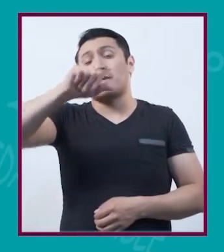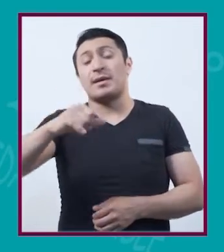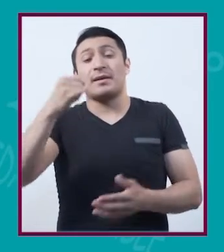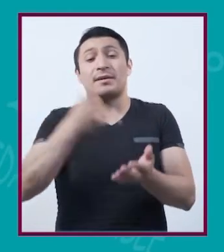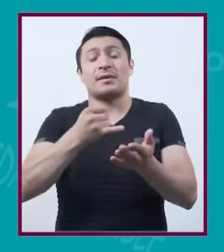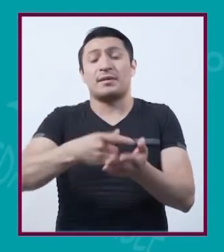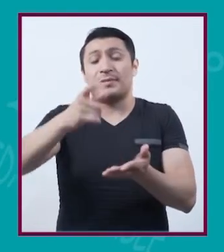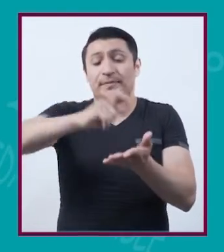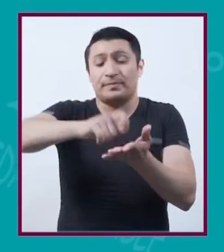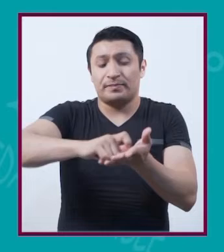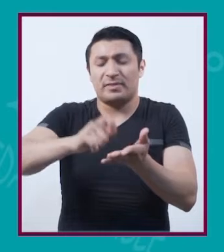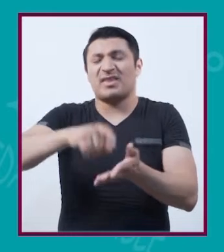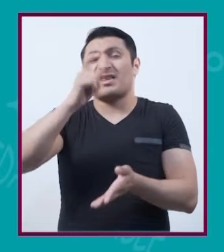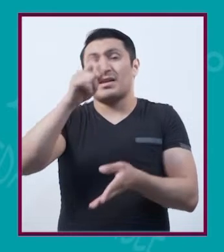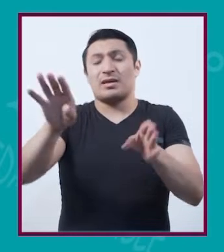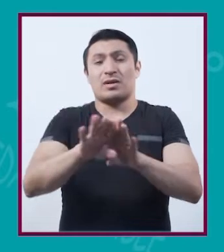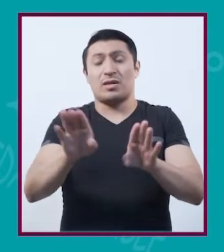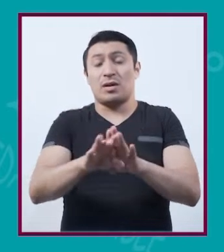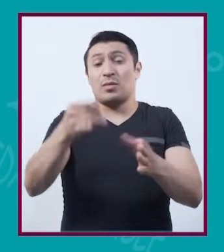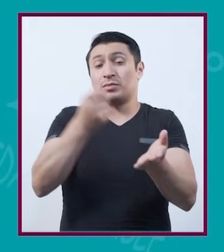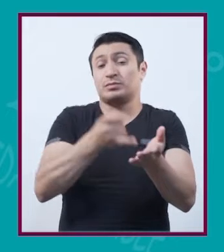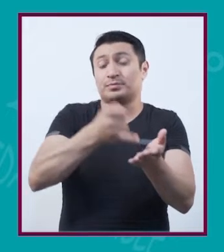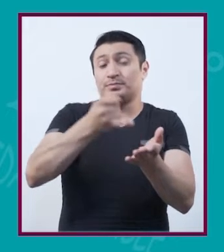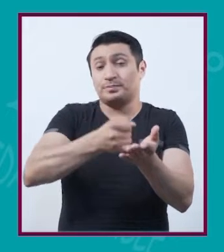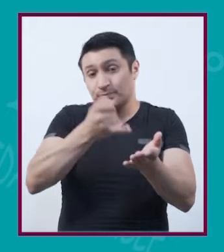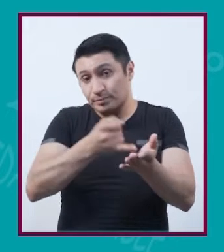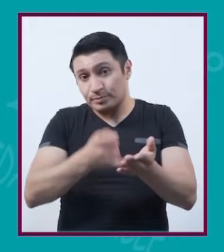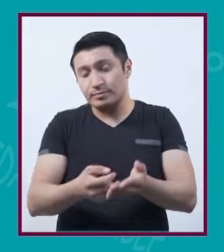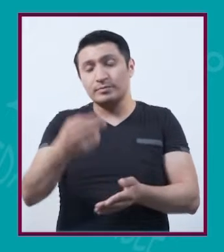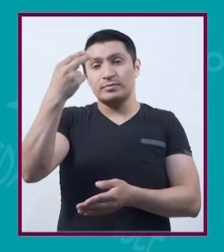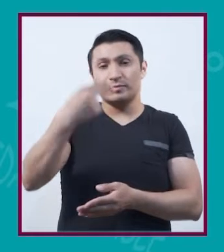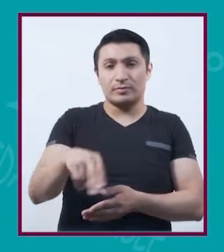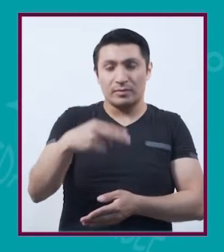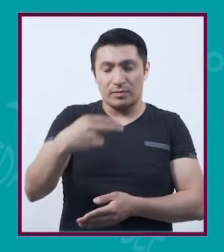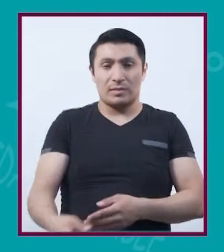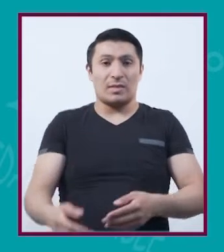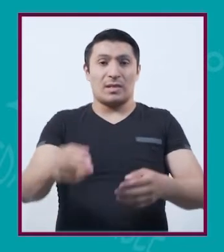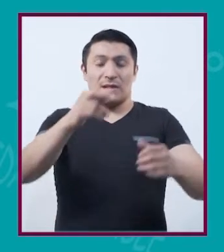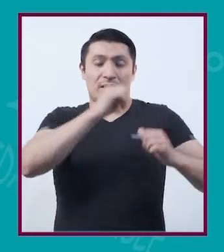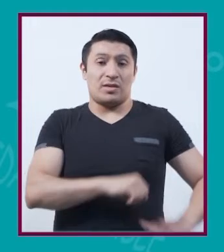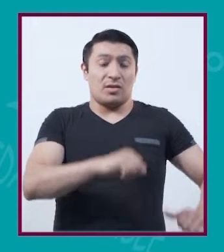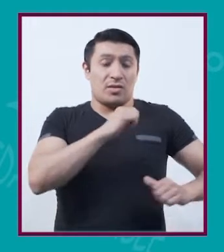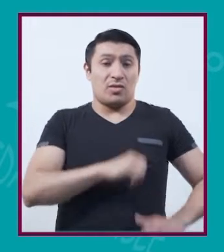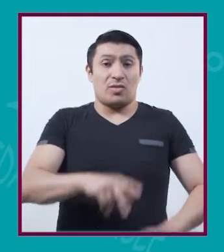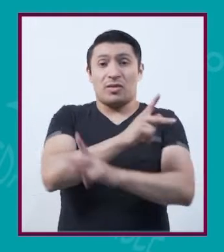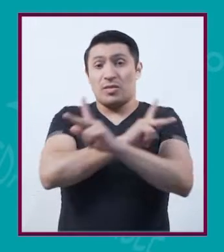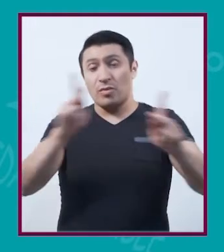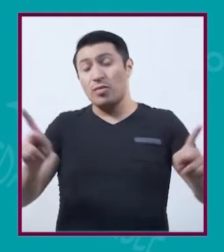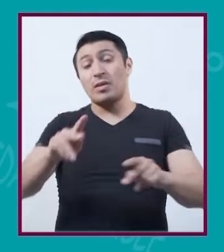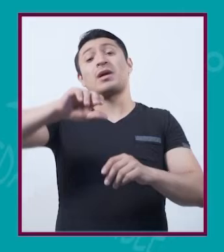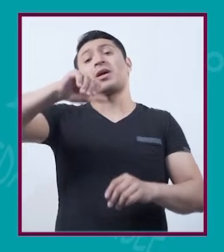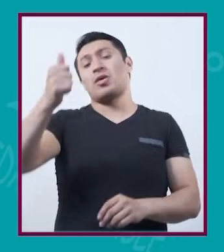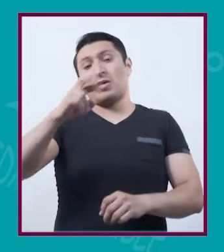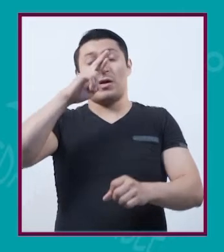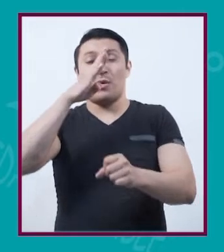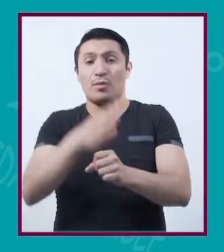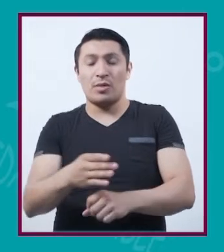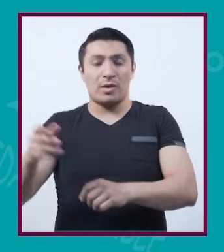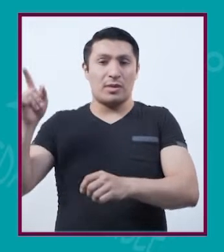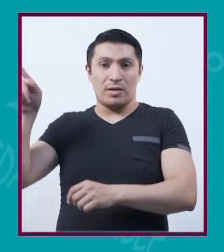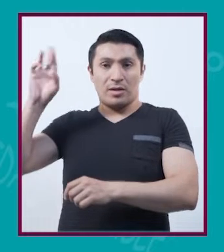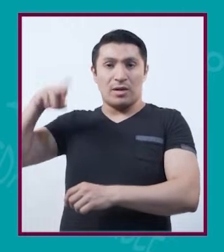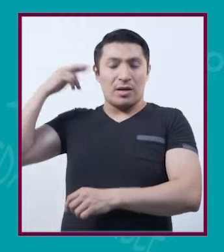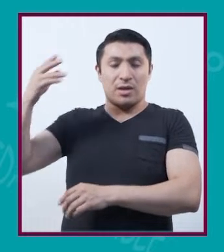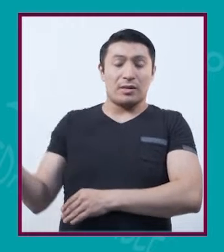anatas, del latín annata, eran impuestos que gravaban, es decir, generaban impuestos, el nombramiento de cargos públicos